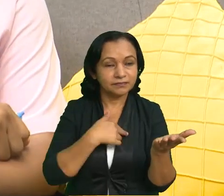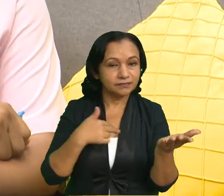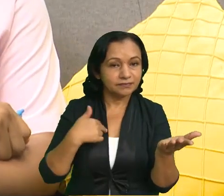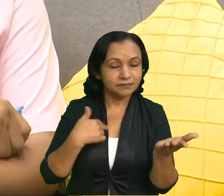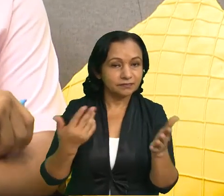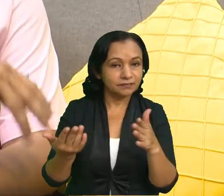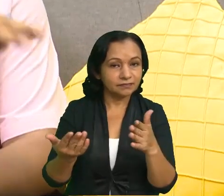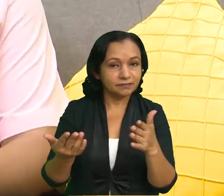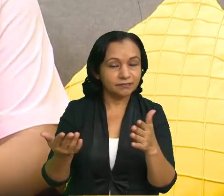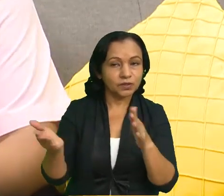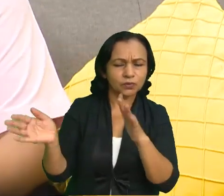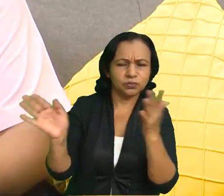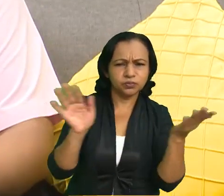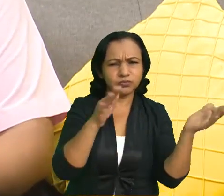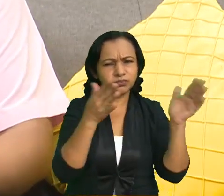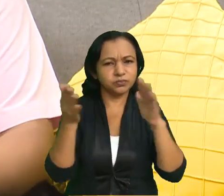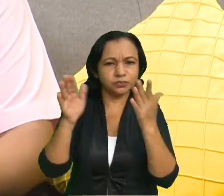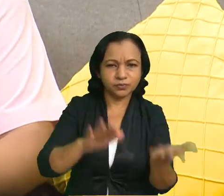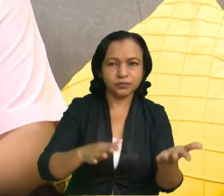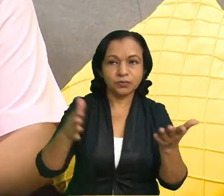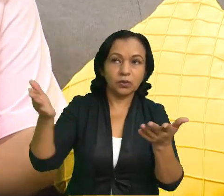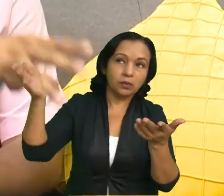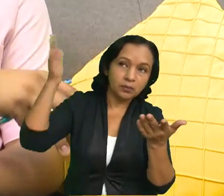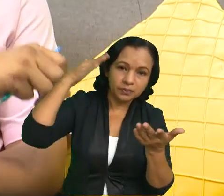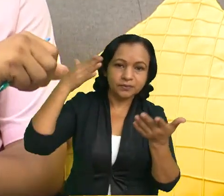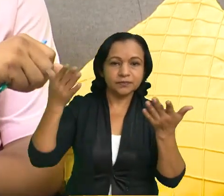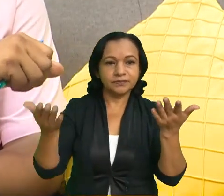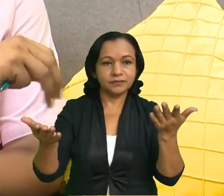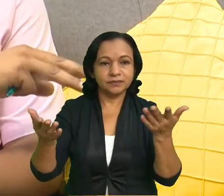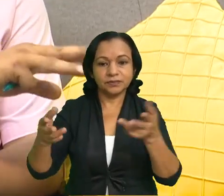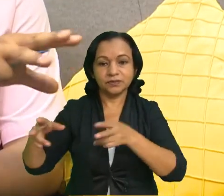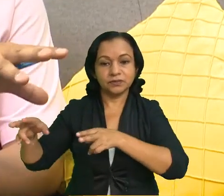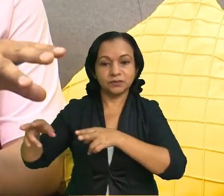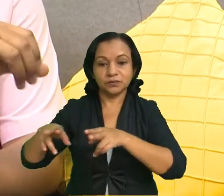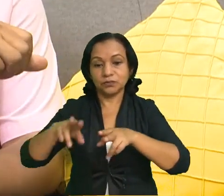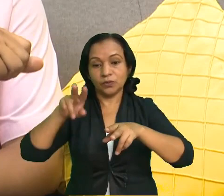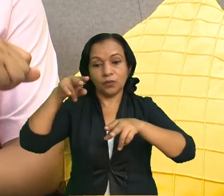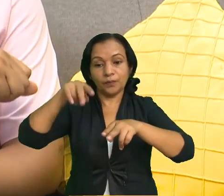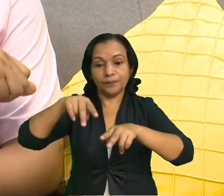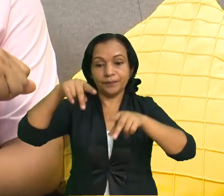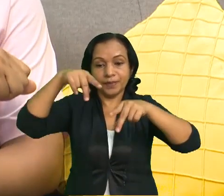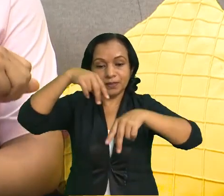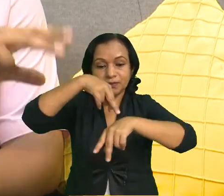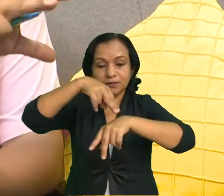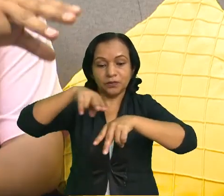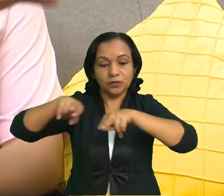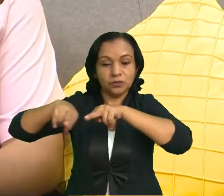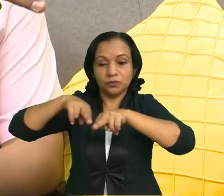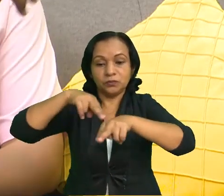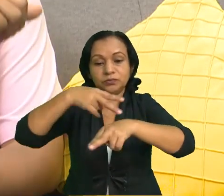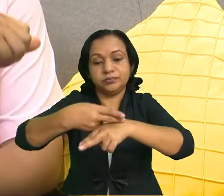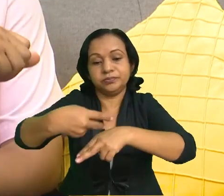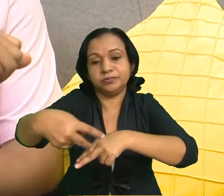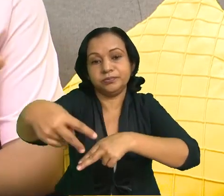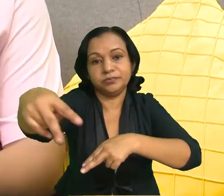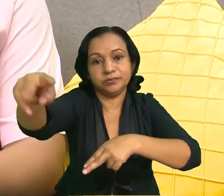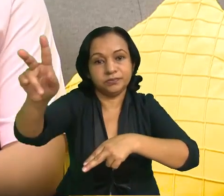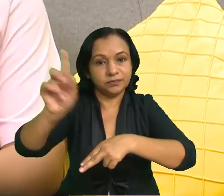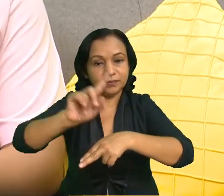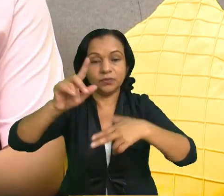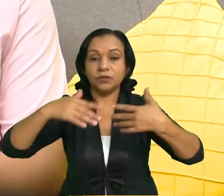ráfaga de viento con objetos de aplaste o una corriente o lo que sea no referido al fenómeno sino posteriormente la